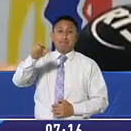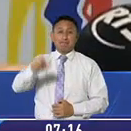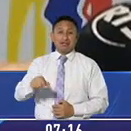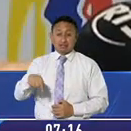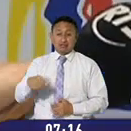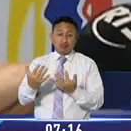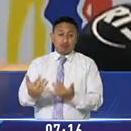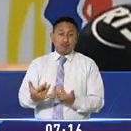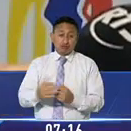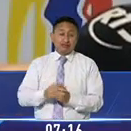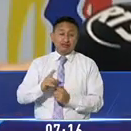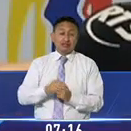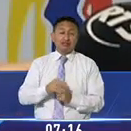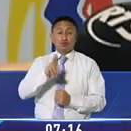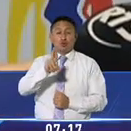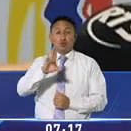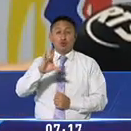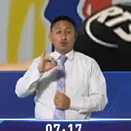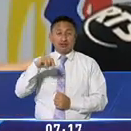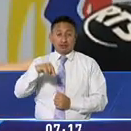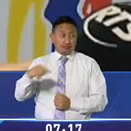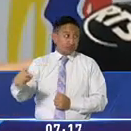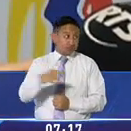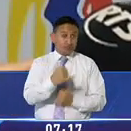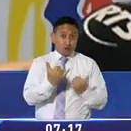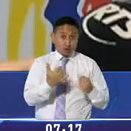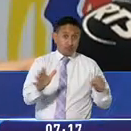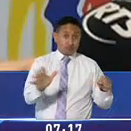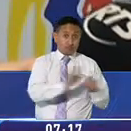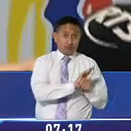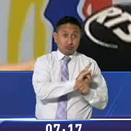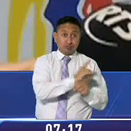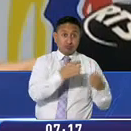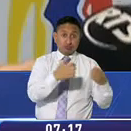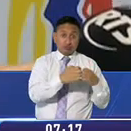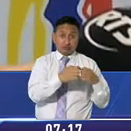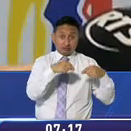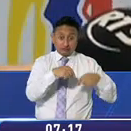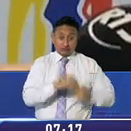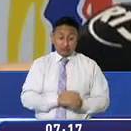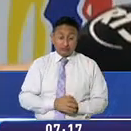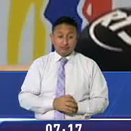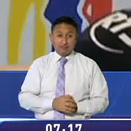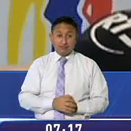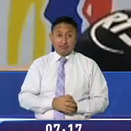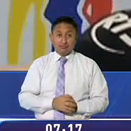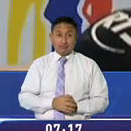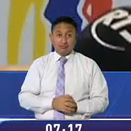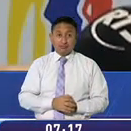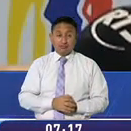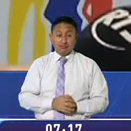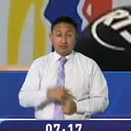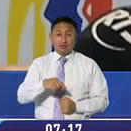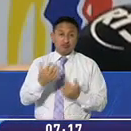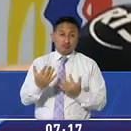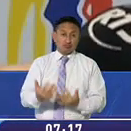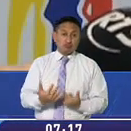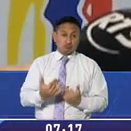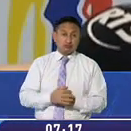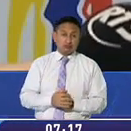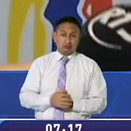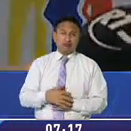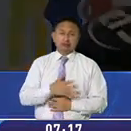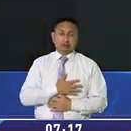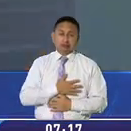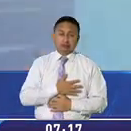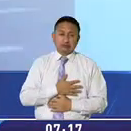pero como esta área está con máquinas de alto flujo y respiradores, están ahí esperando una cama acá en terapia intensiva.